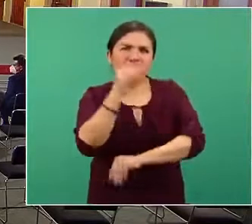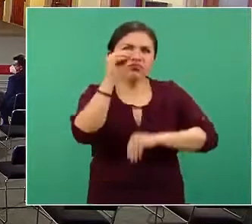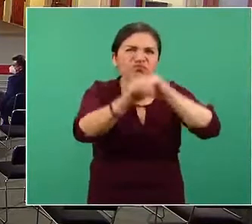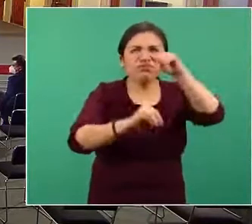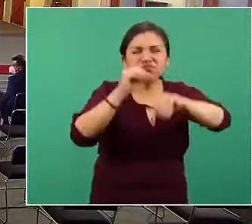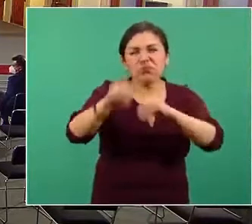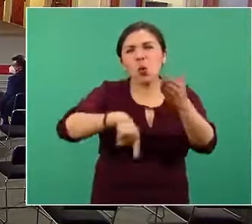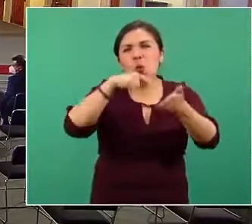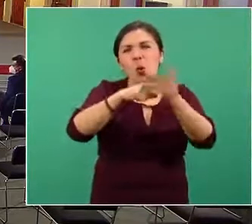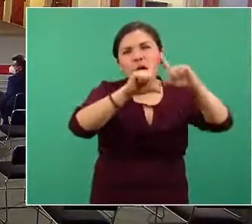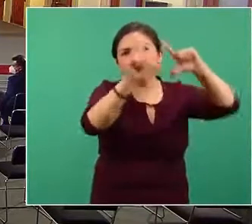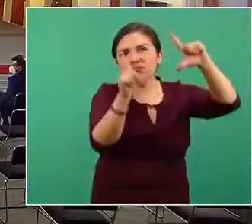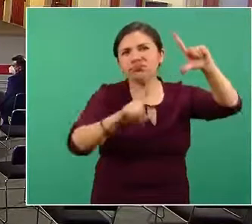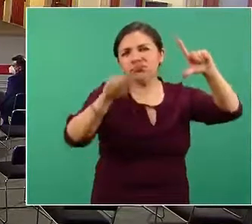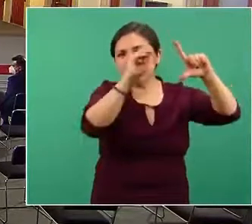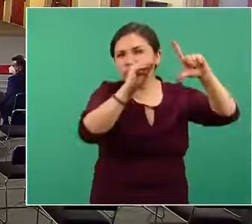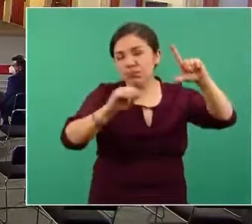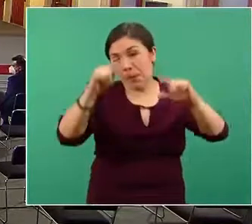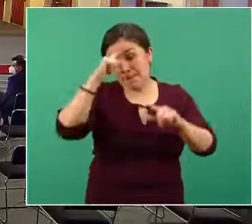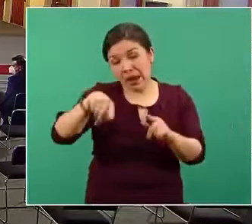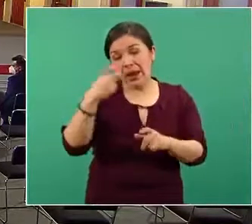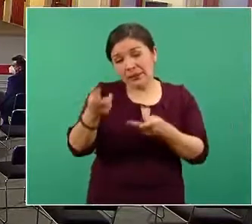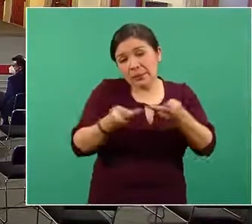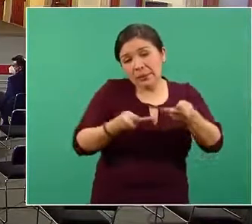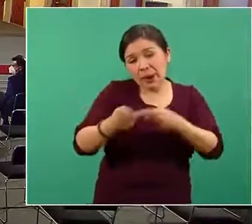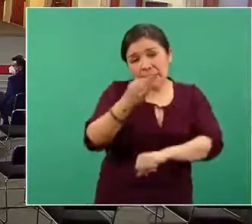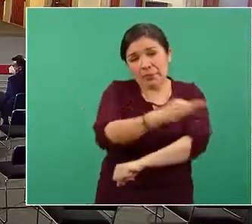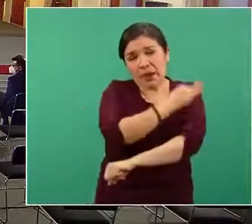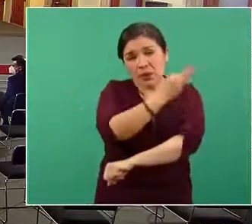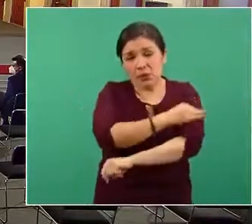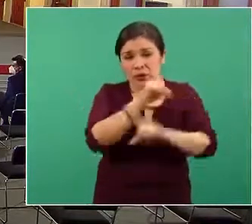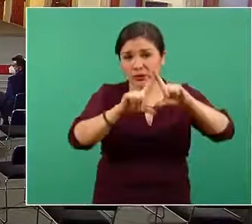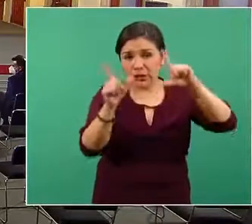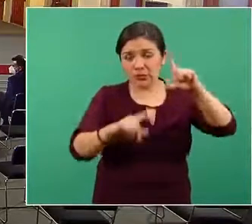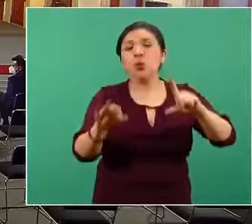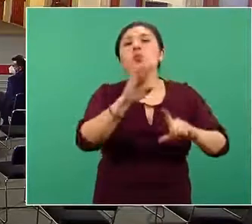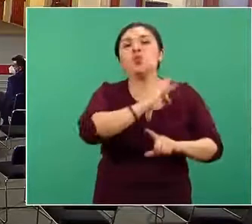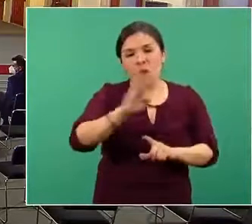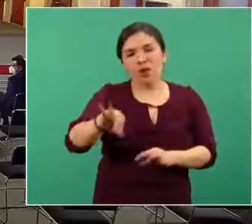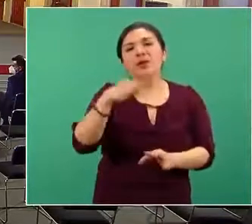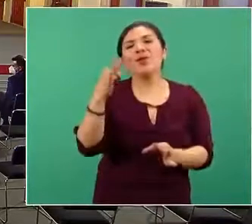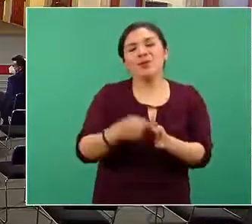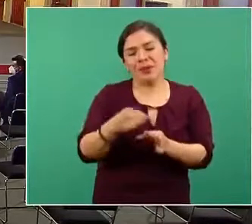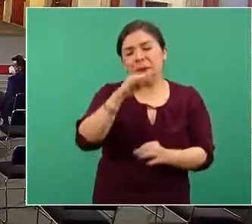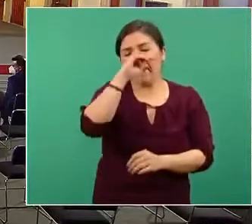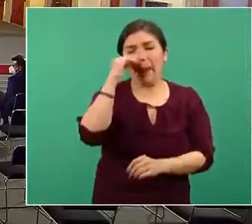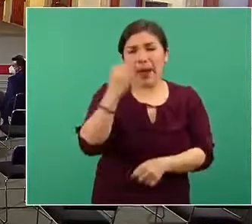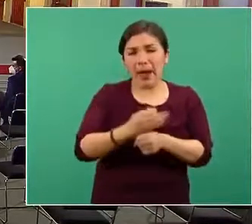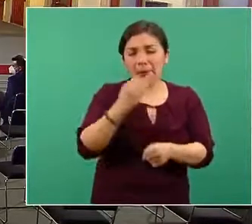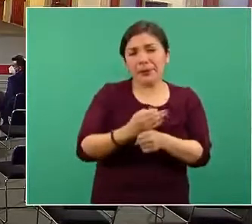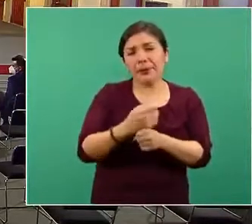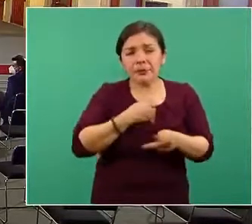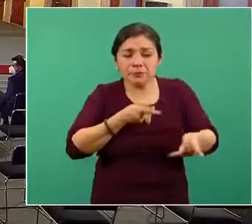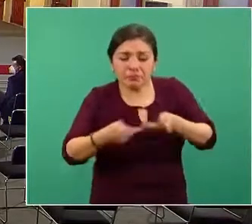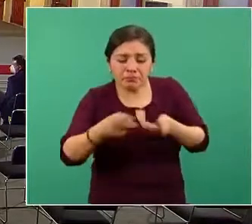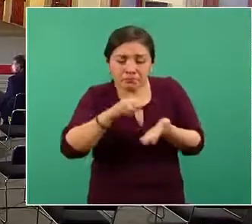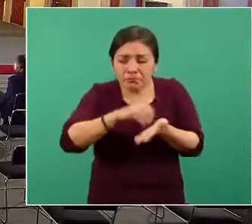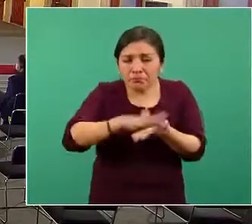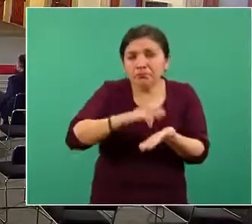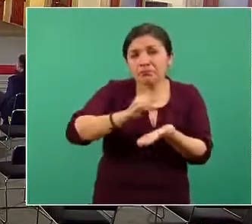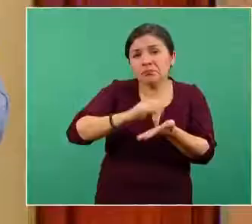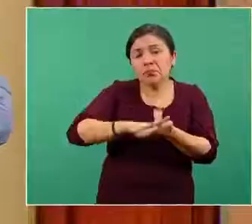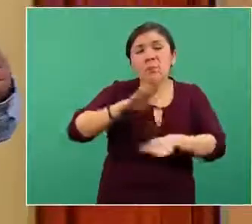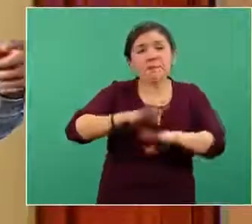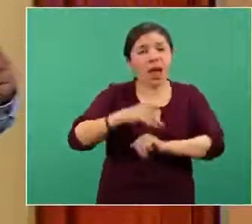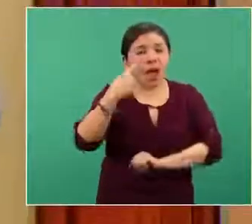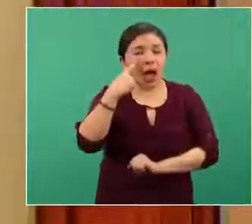rápida y oportuna con la Estrategia Nacional de Vacunación y poder cumplir estas metas que hasta el momento se han planteado, sobre todo en